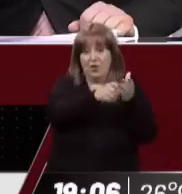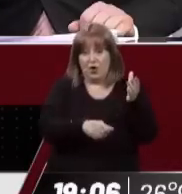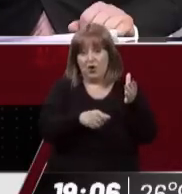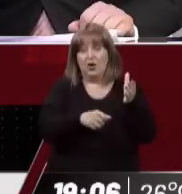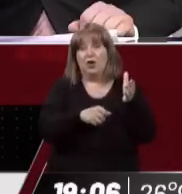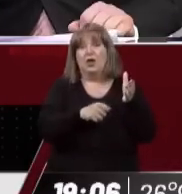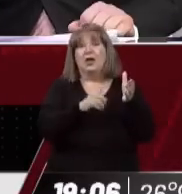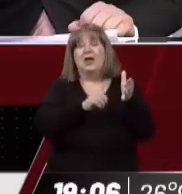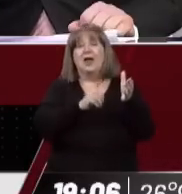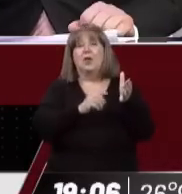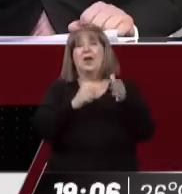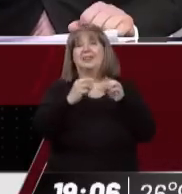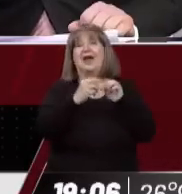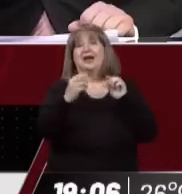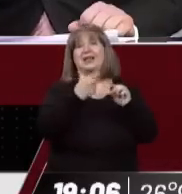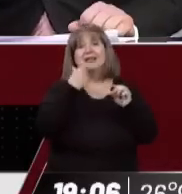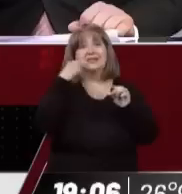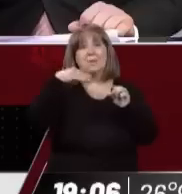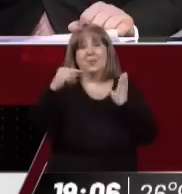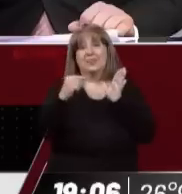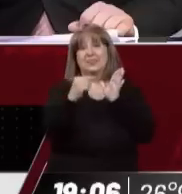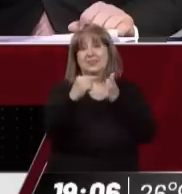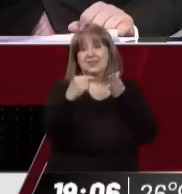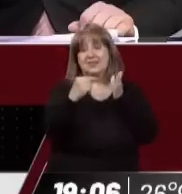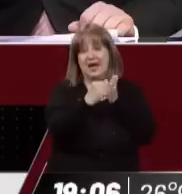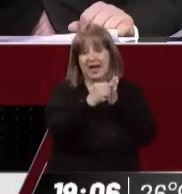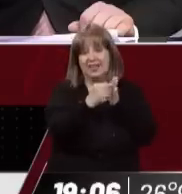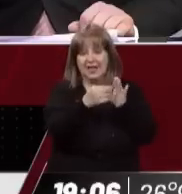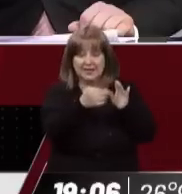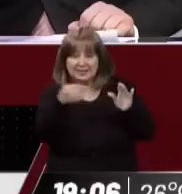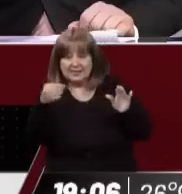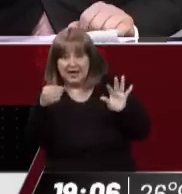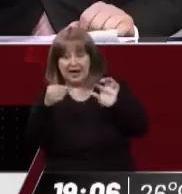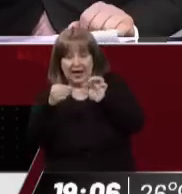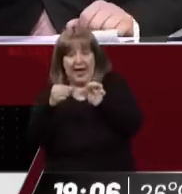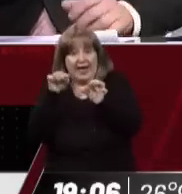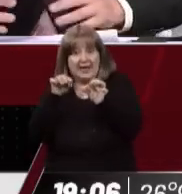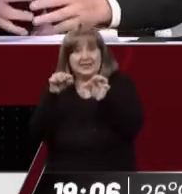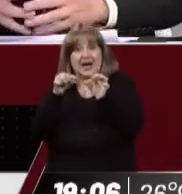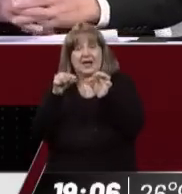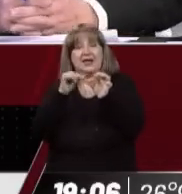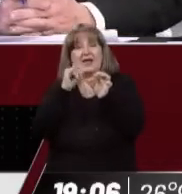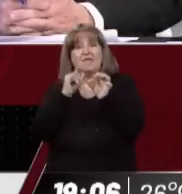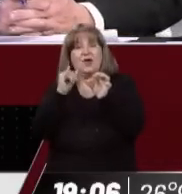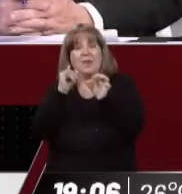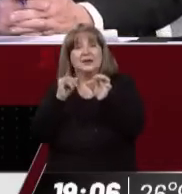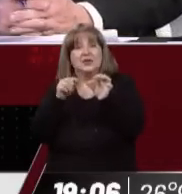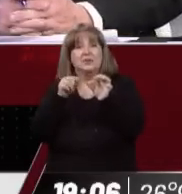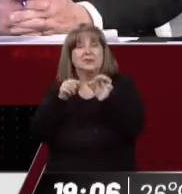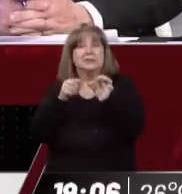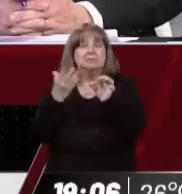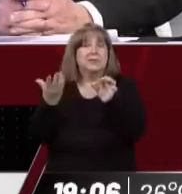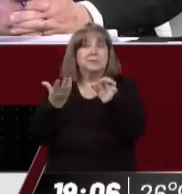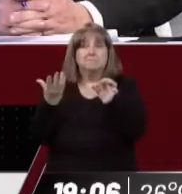partes de la tarjeta sim ahora esa información que lo que al menos ha trascendido no aportaría